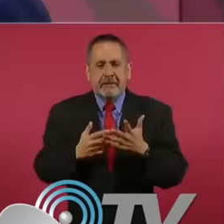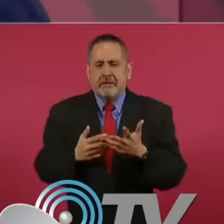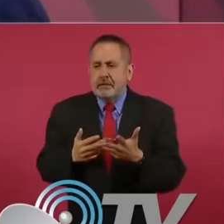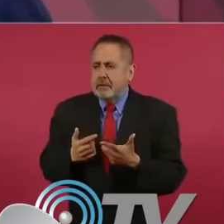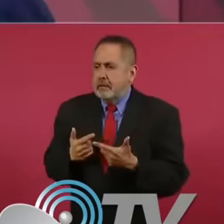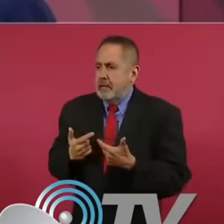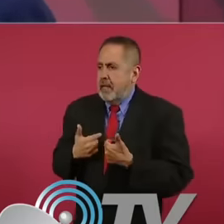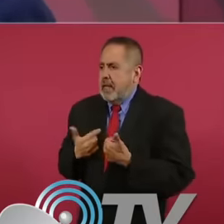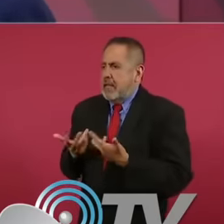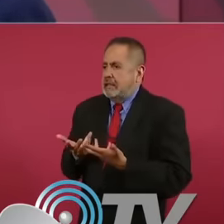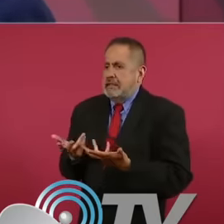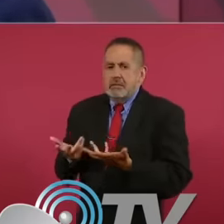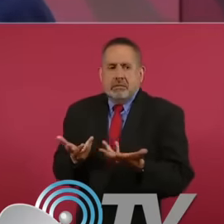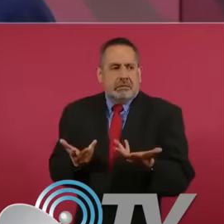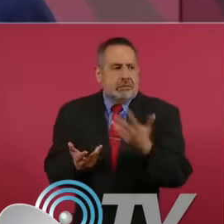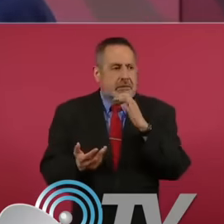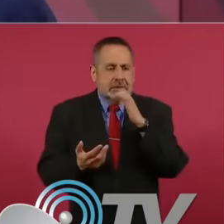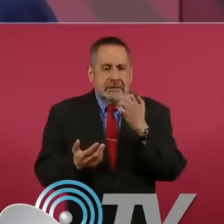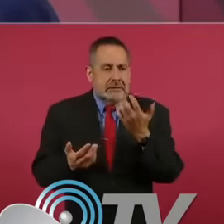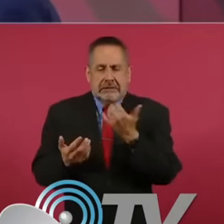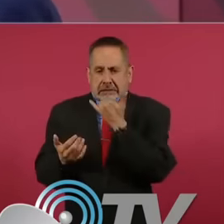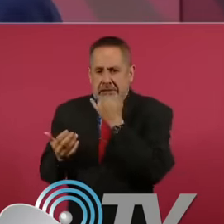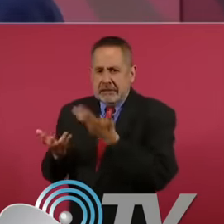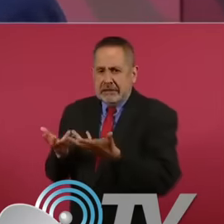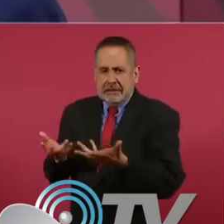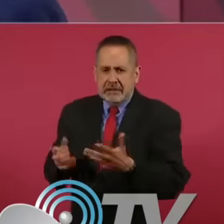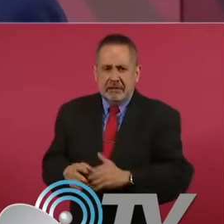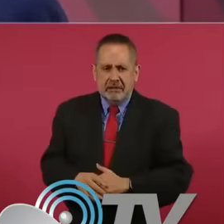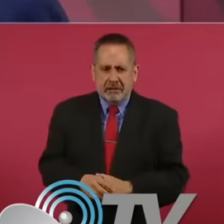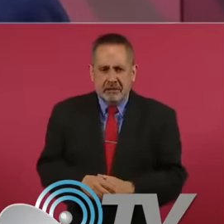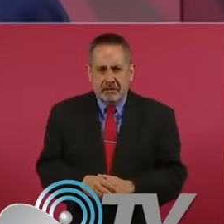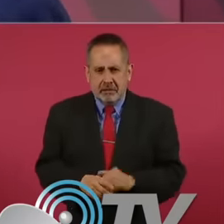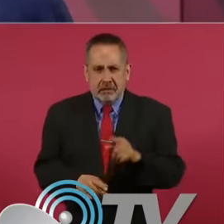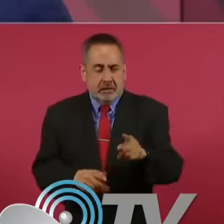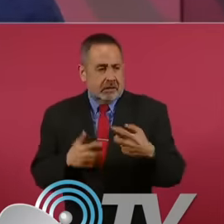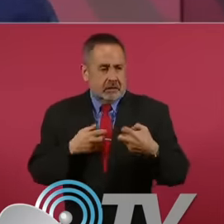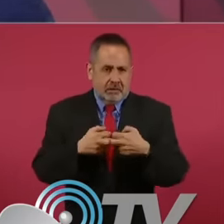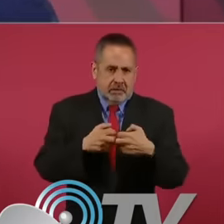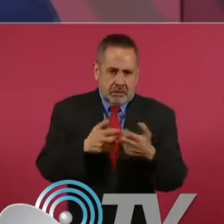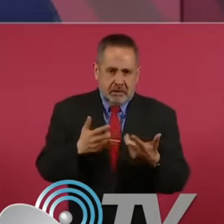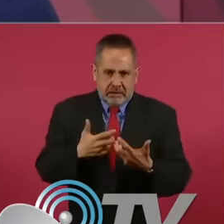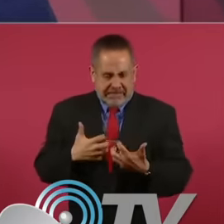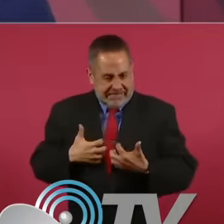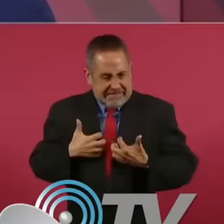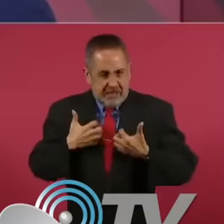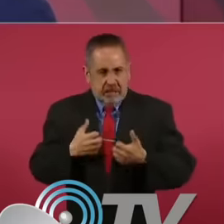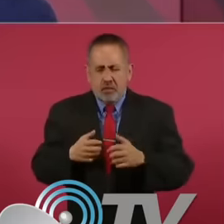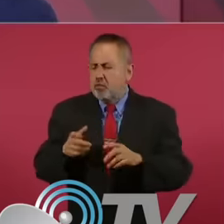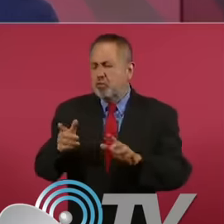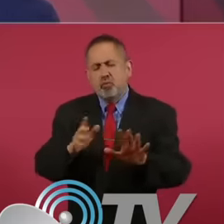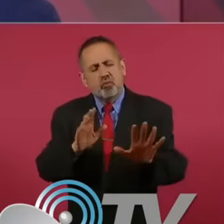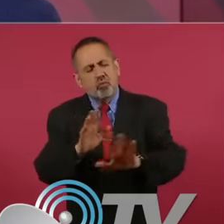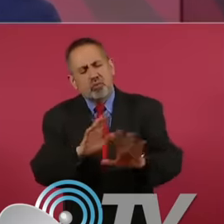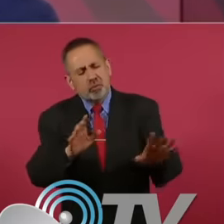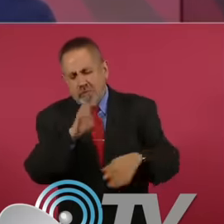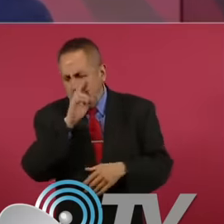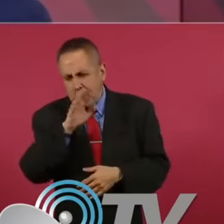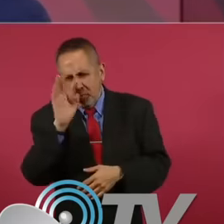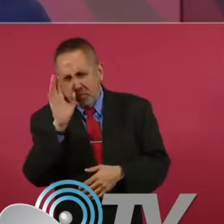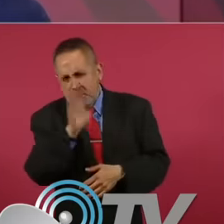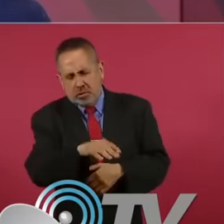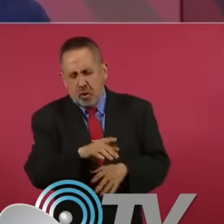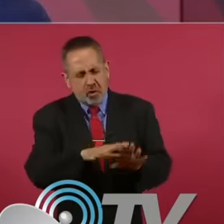El día de hoy sucedió algo inédito en la conferencia de prensa. Un reportero que conoció al presidente Andrés Manuel